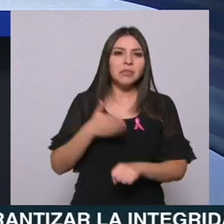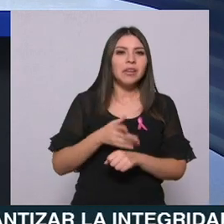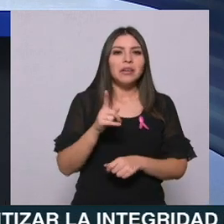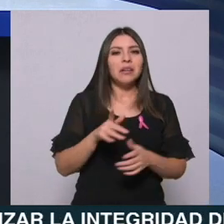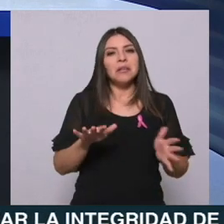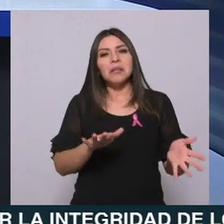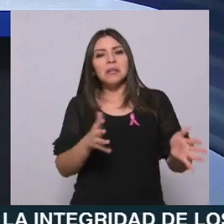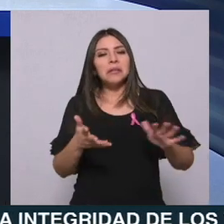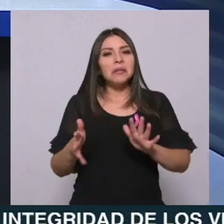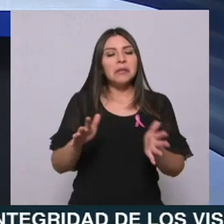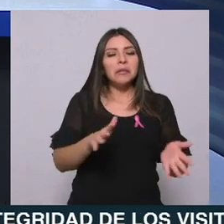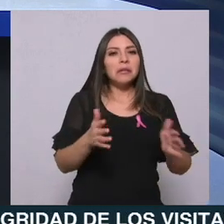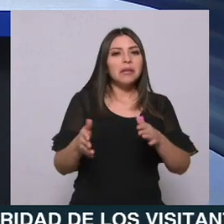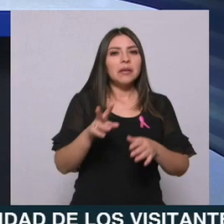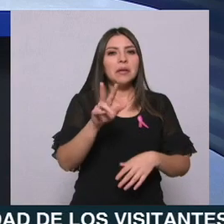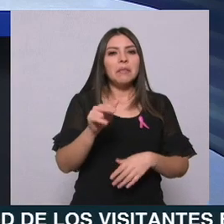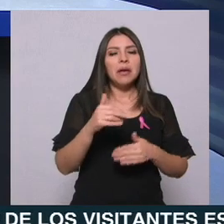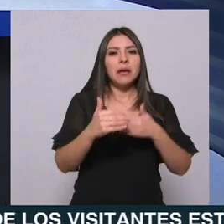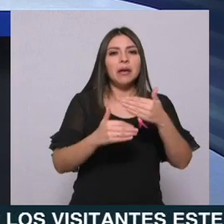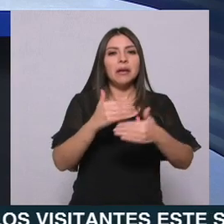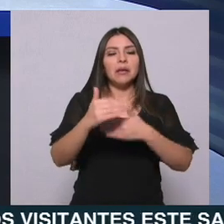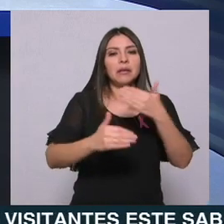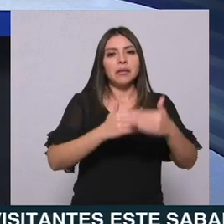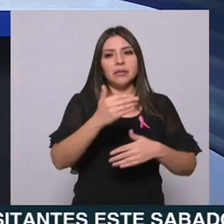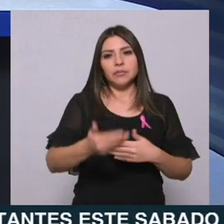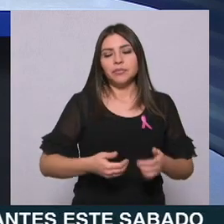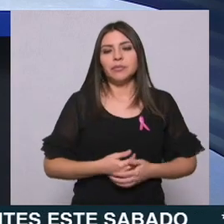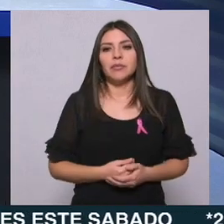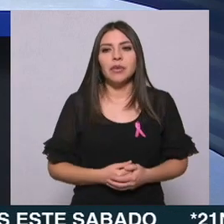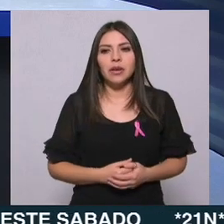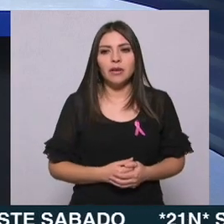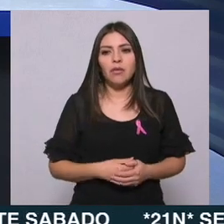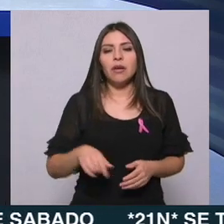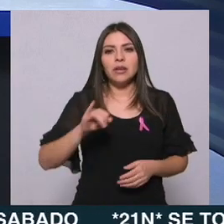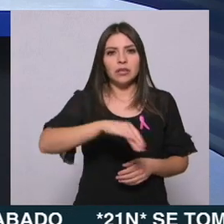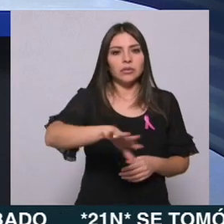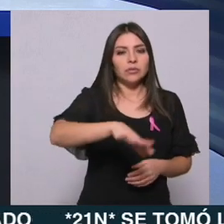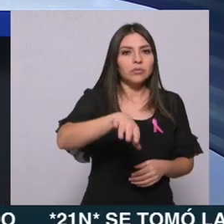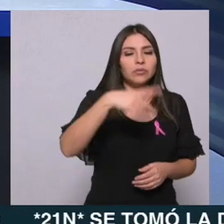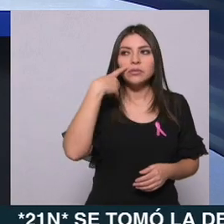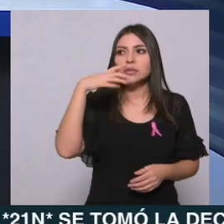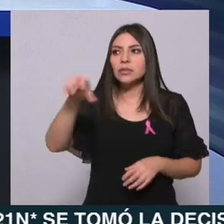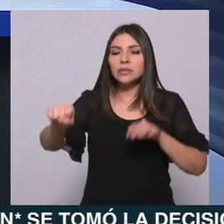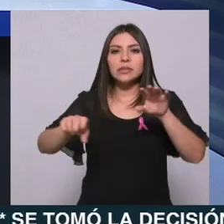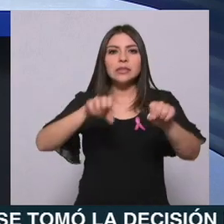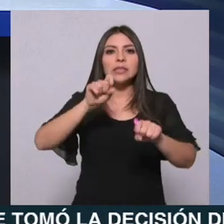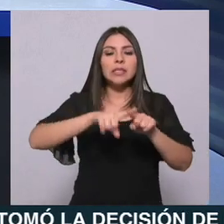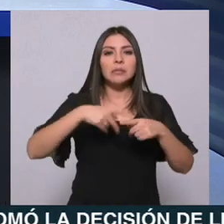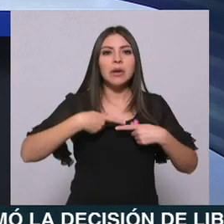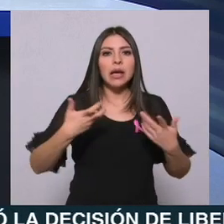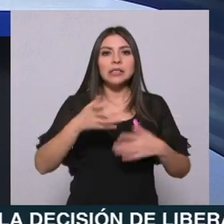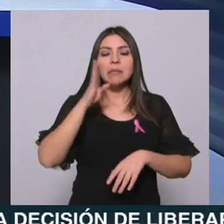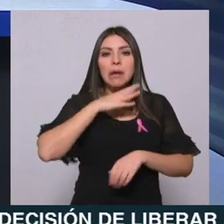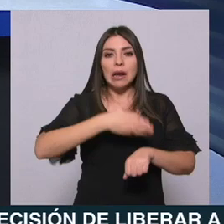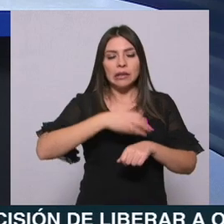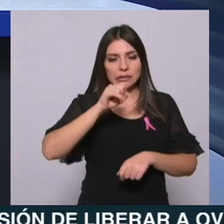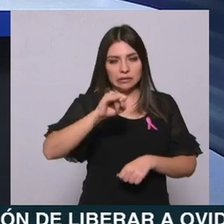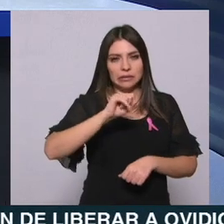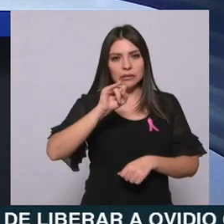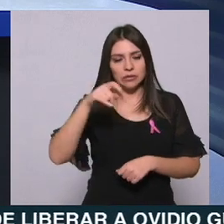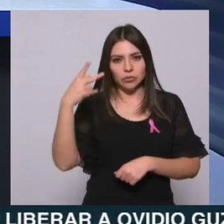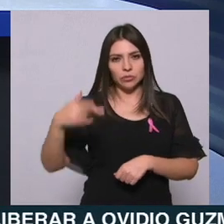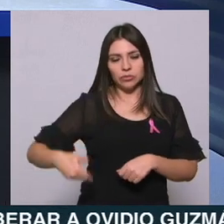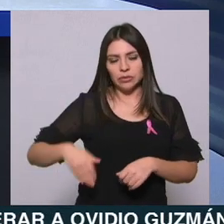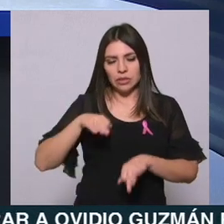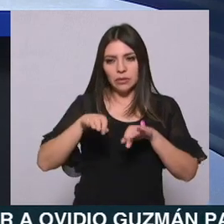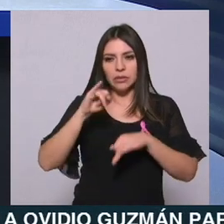como puede y sobreviviendo como puede. Claro que cumple con su función persecutoria, sí, esa es su función, y la cumple medianamente. No